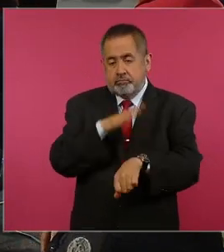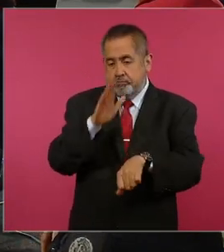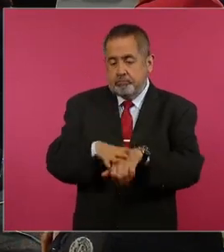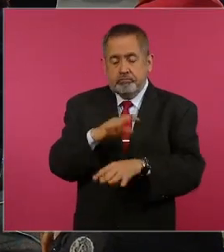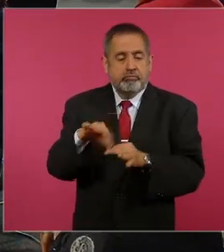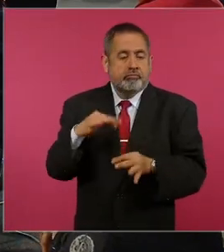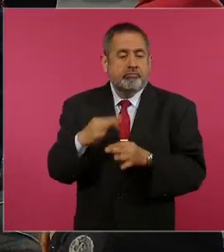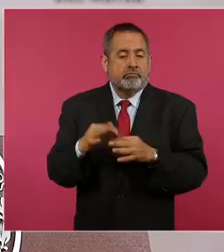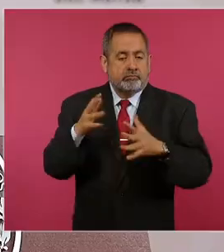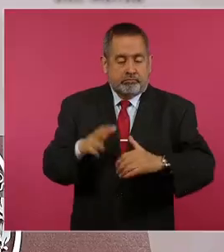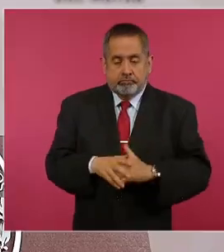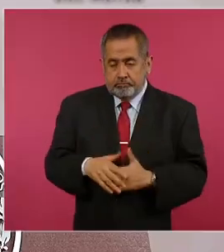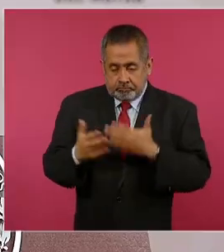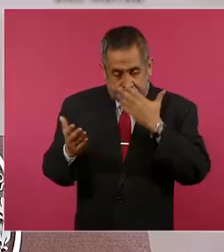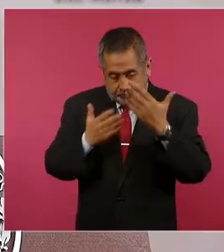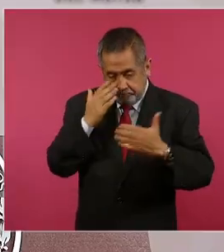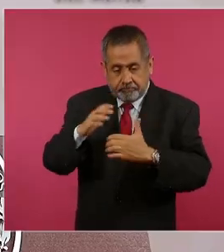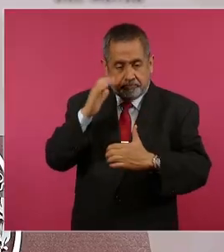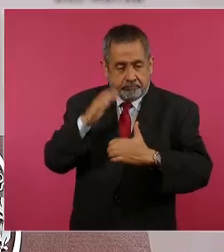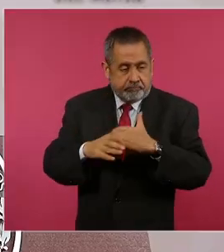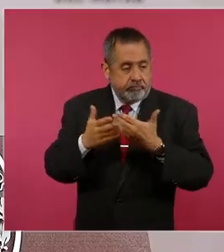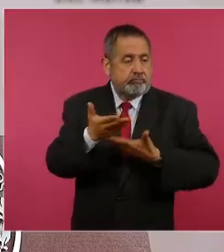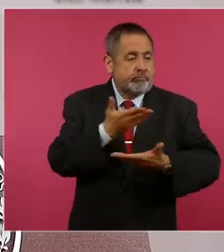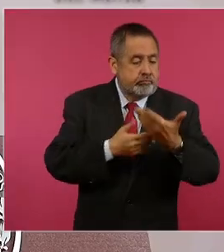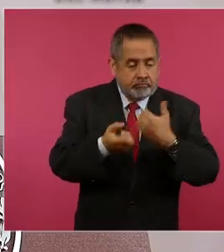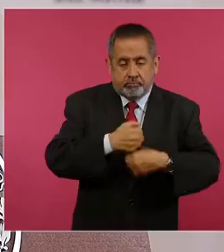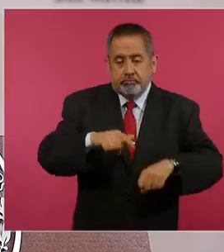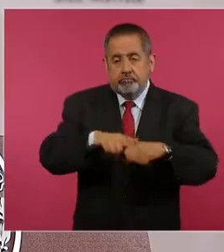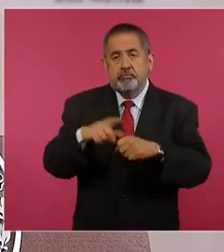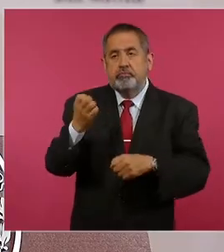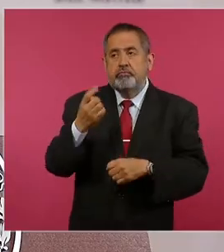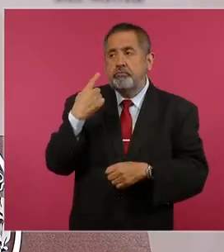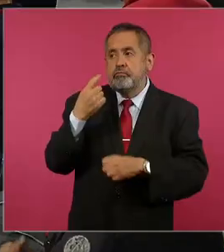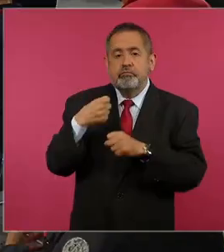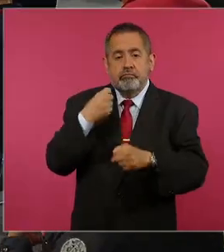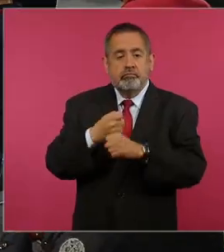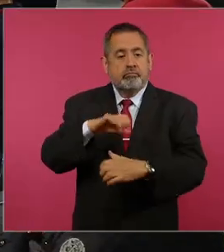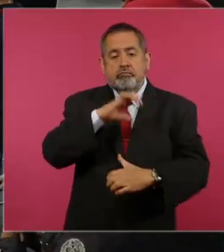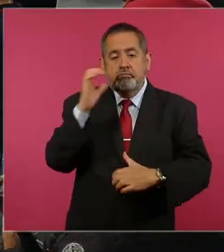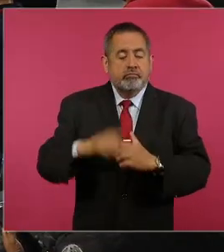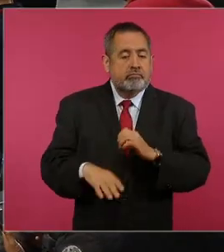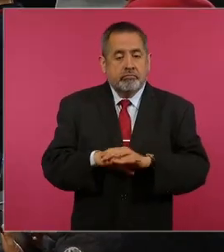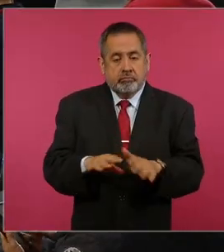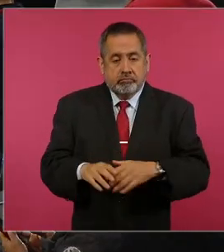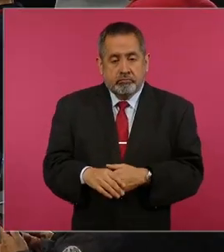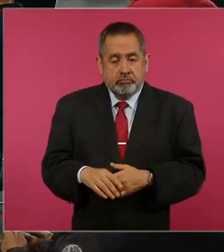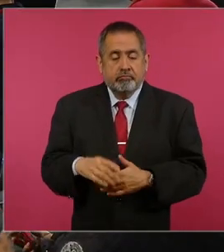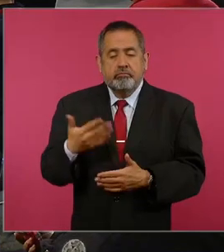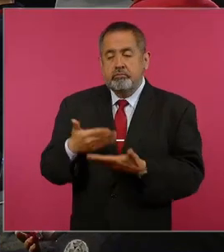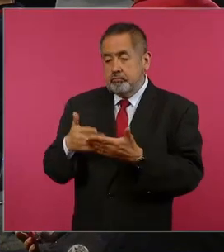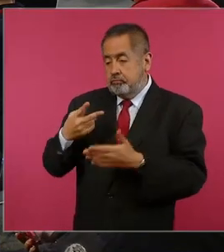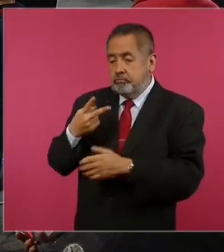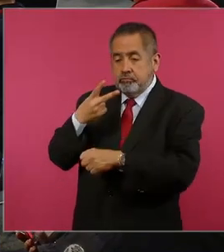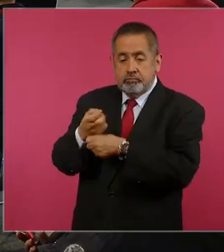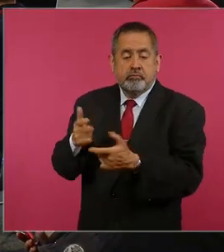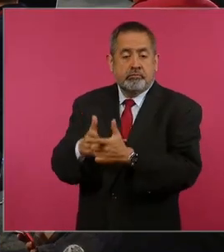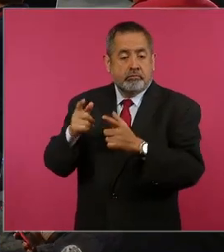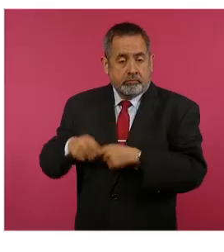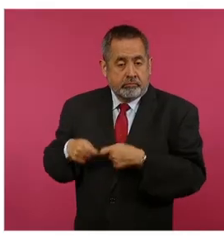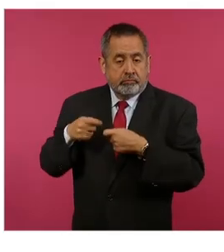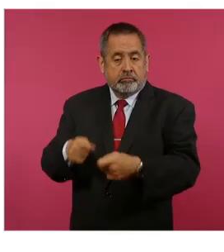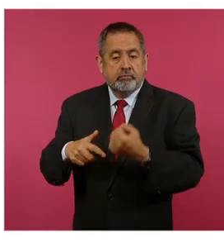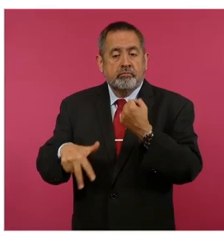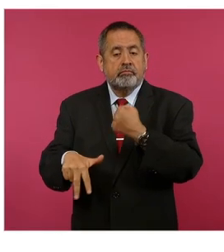requerido, culminaron su servicio social en enero del año pasado, y una segunda generación con 13